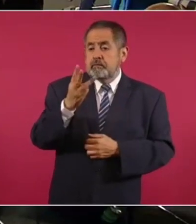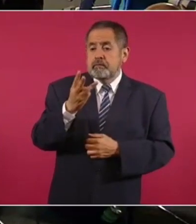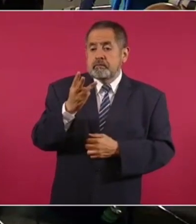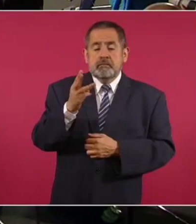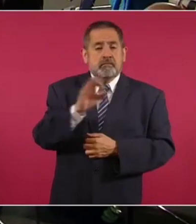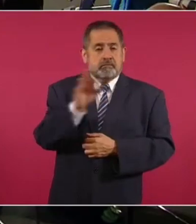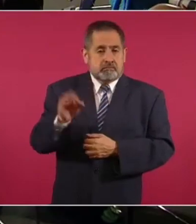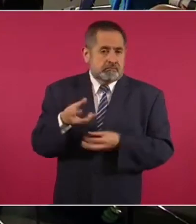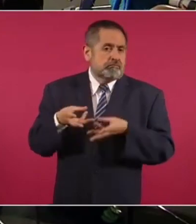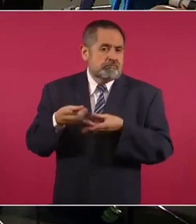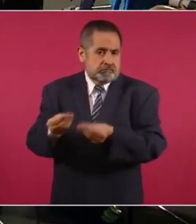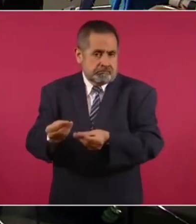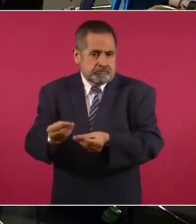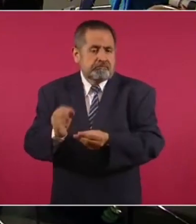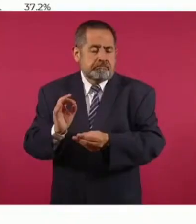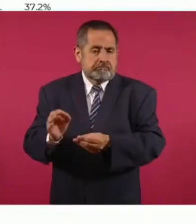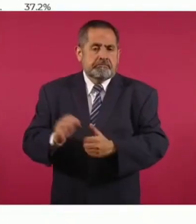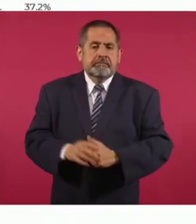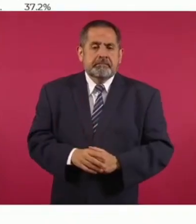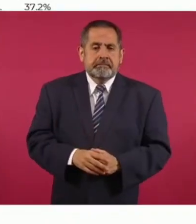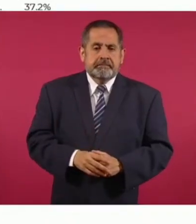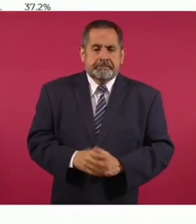93%,